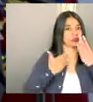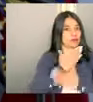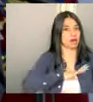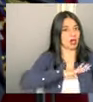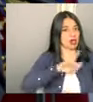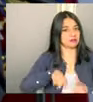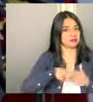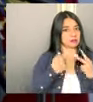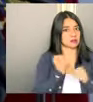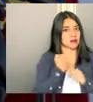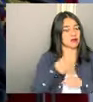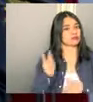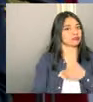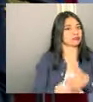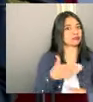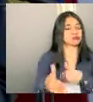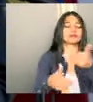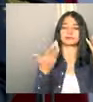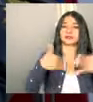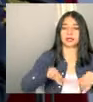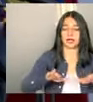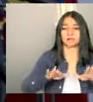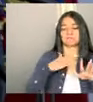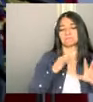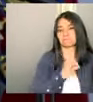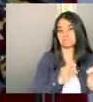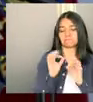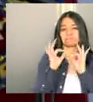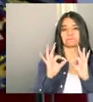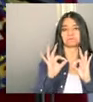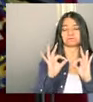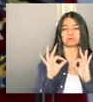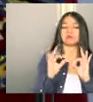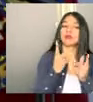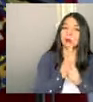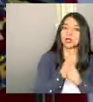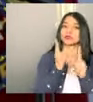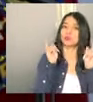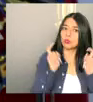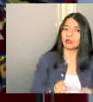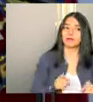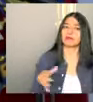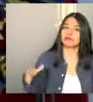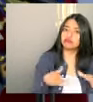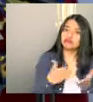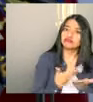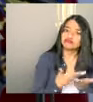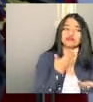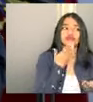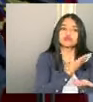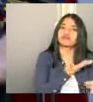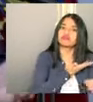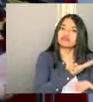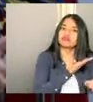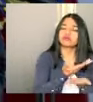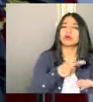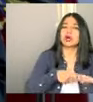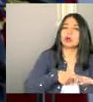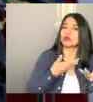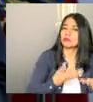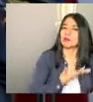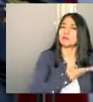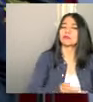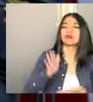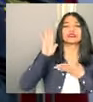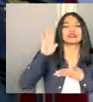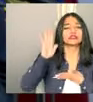trabajar y habrá parte de nuestro empeño en que organicemos una buena reunión de posesión que sellará el proceso